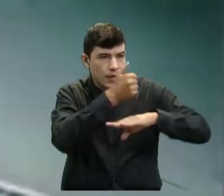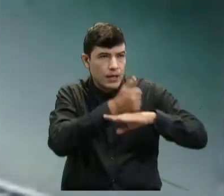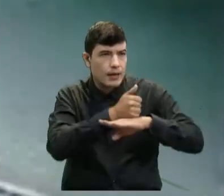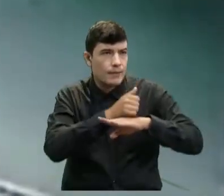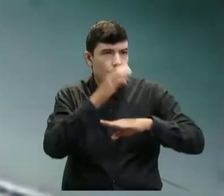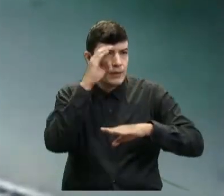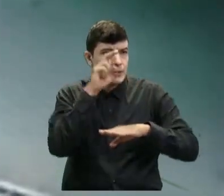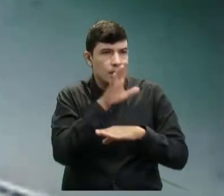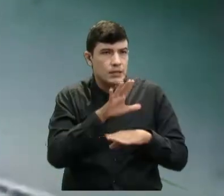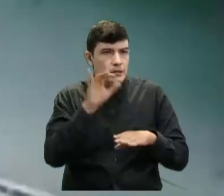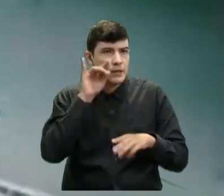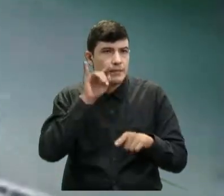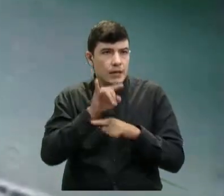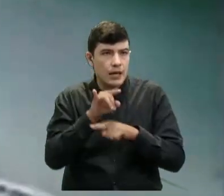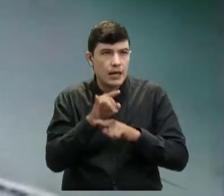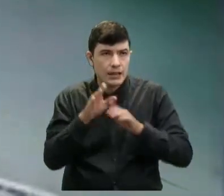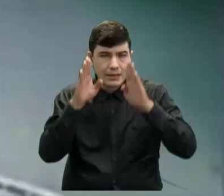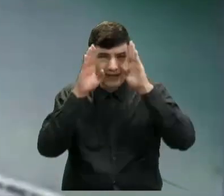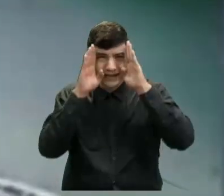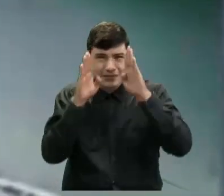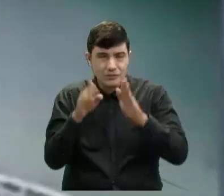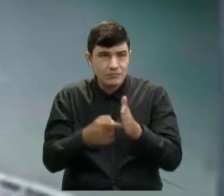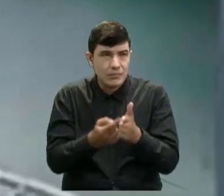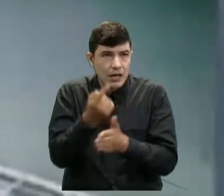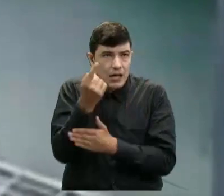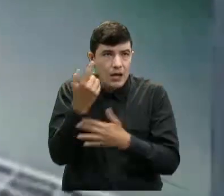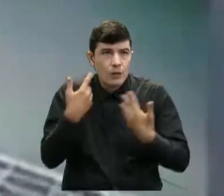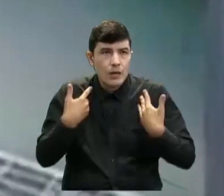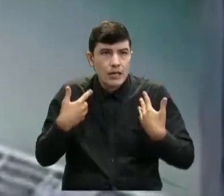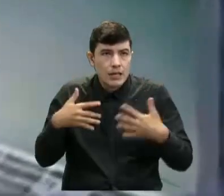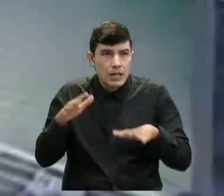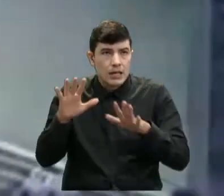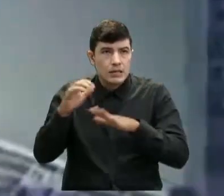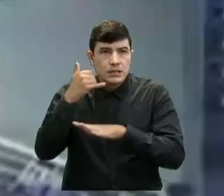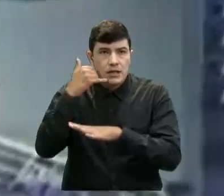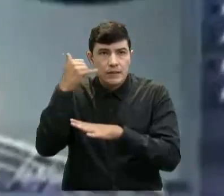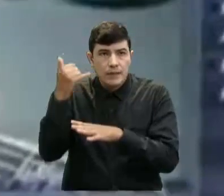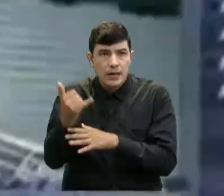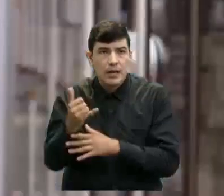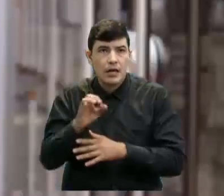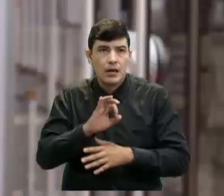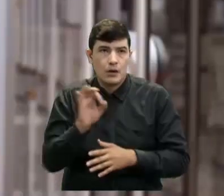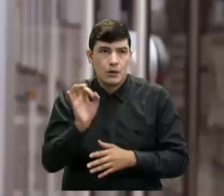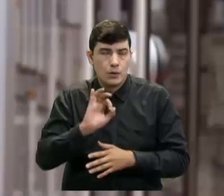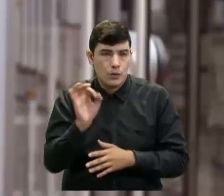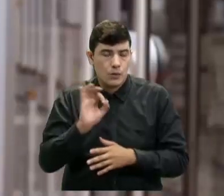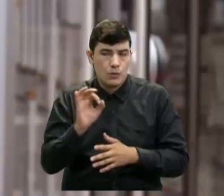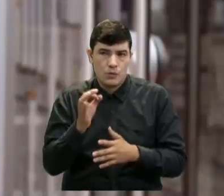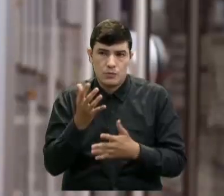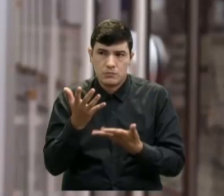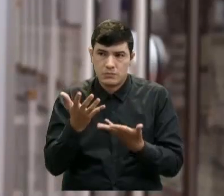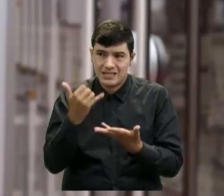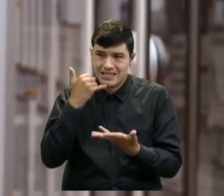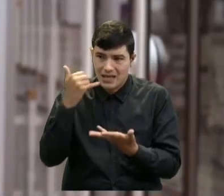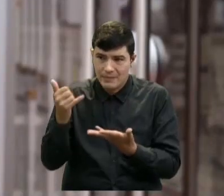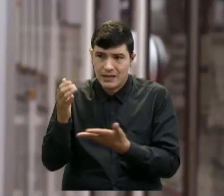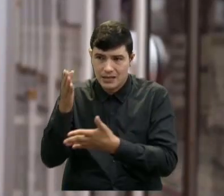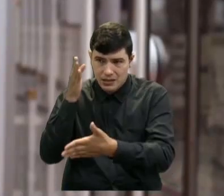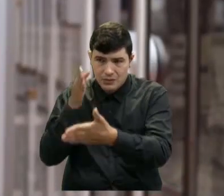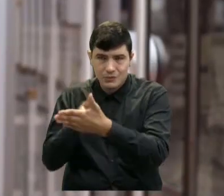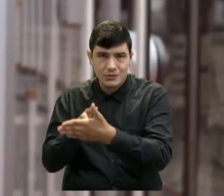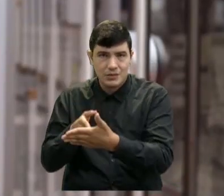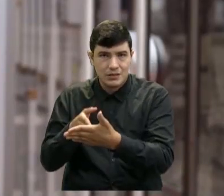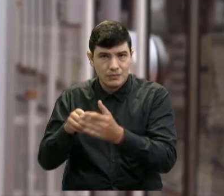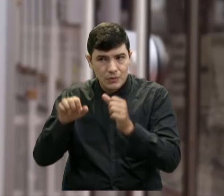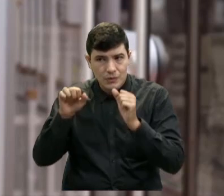se genere una reacción inmediata ante una llamada, se le dé todo el peso, la importancia de lo que está pasando y que podamos